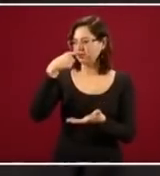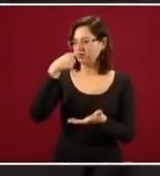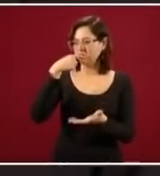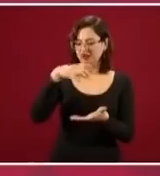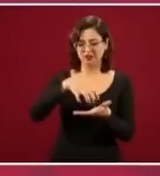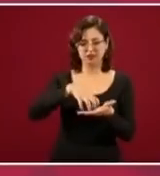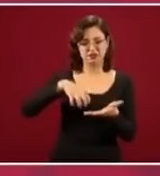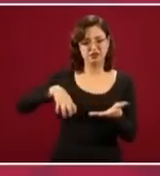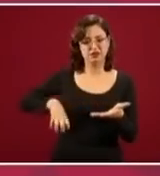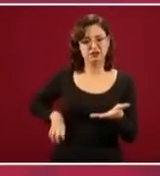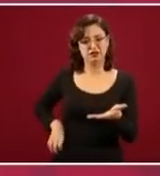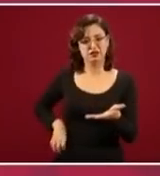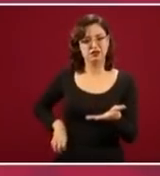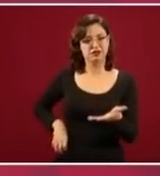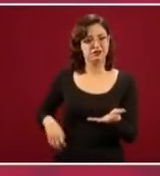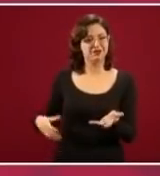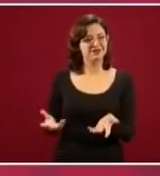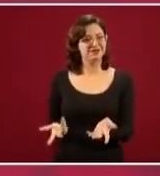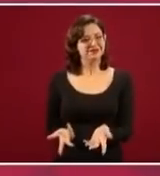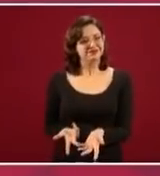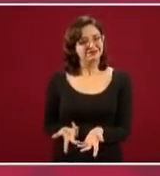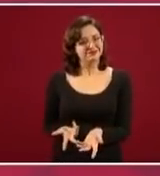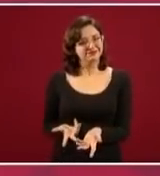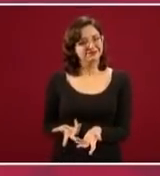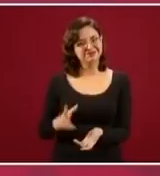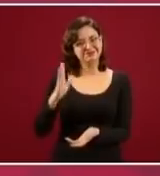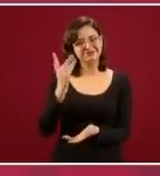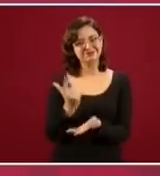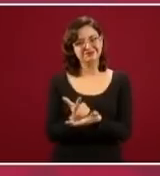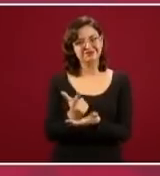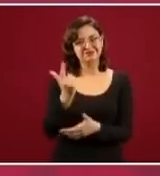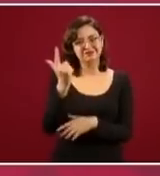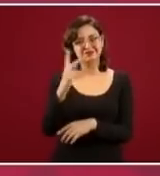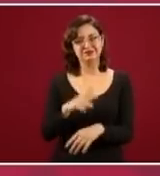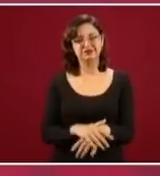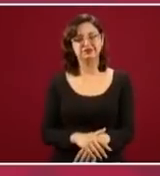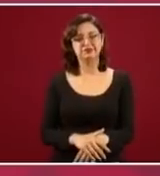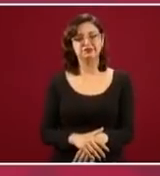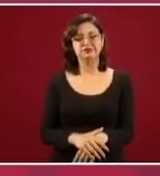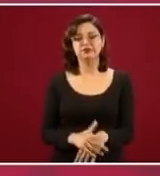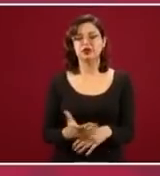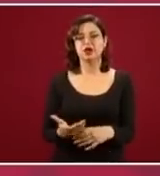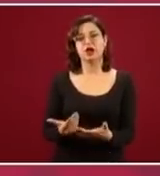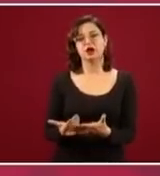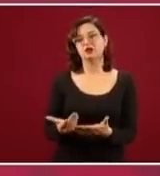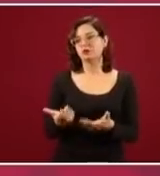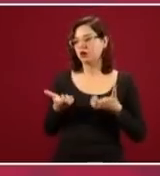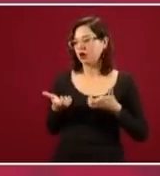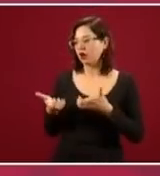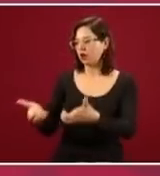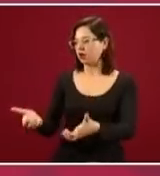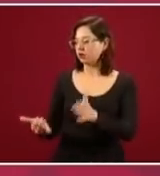Ya no solo robarse el dinero de la construcción de una carretera,